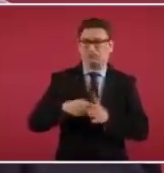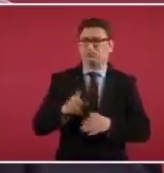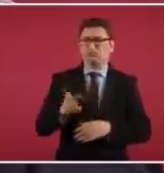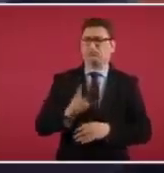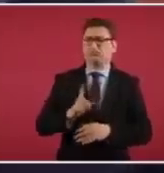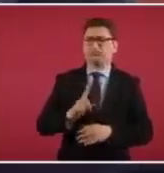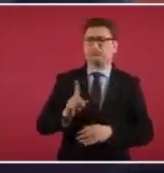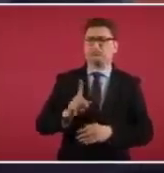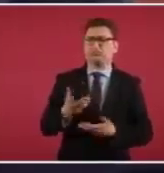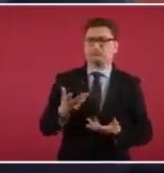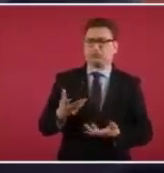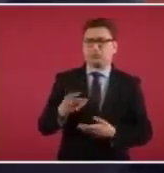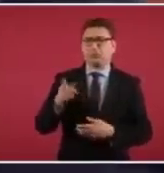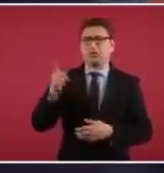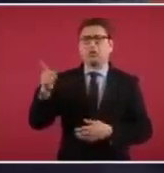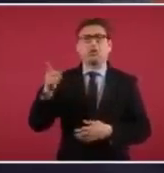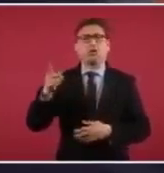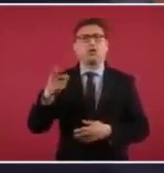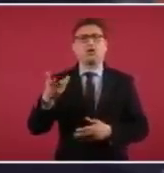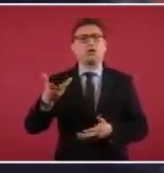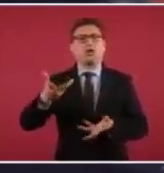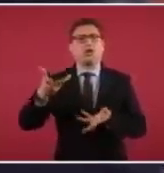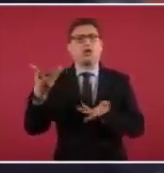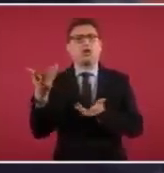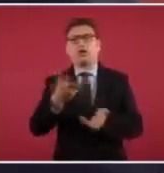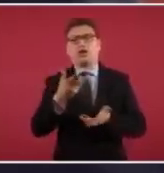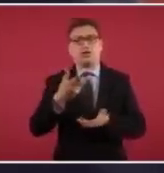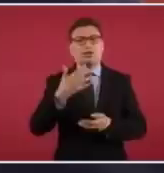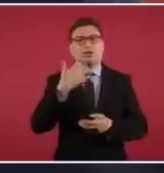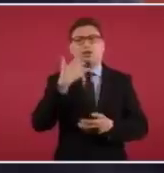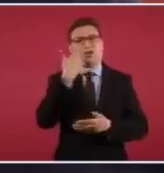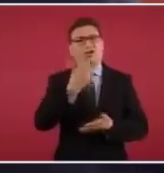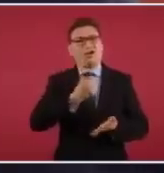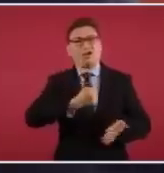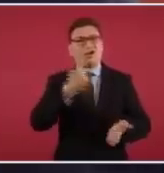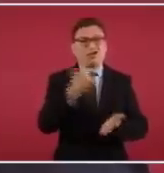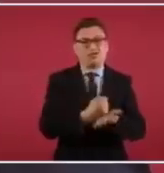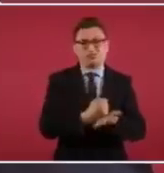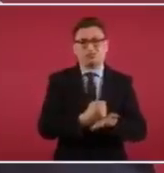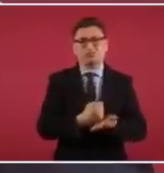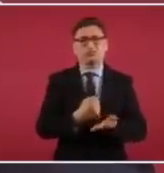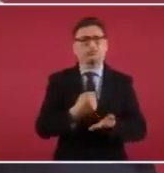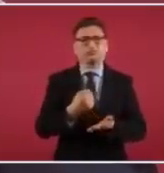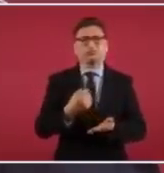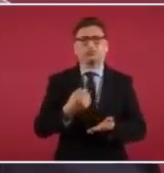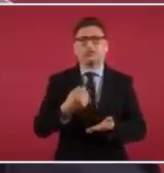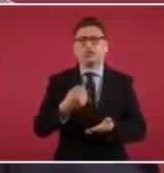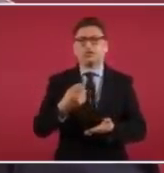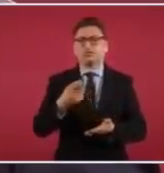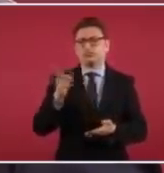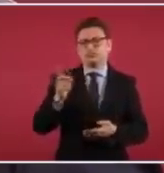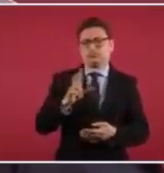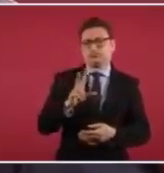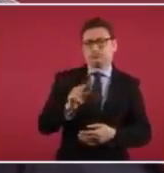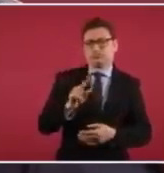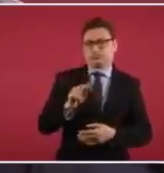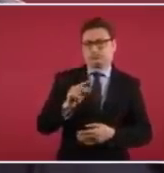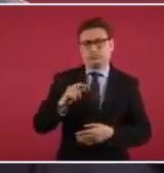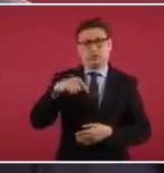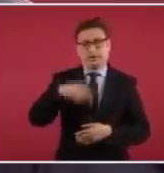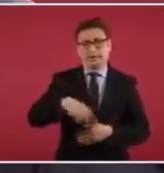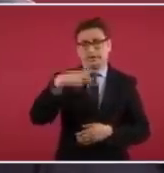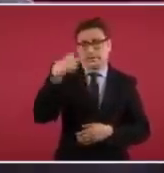en aplicar o en querer imponer una política de fuerza en nuestro